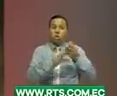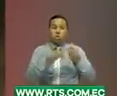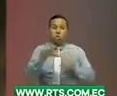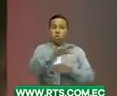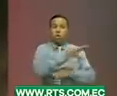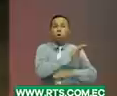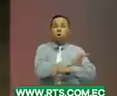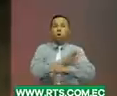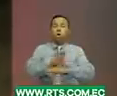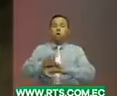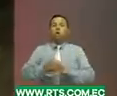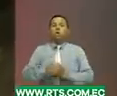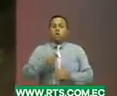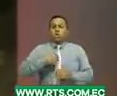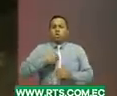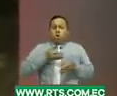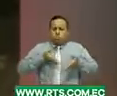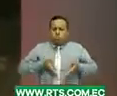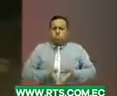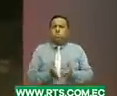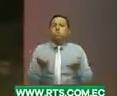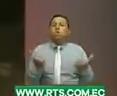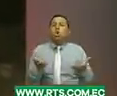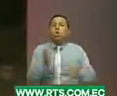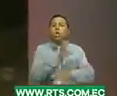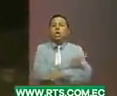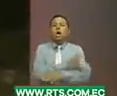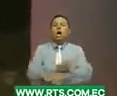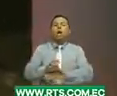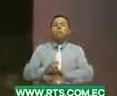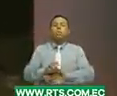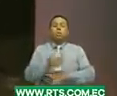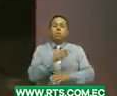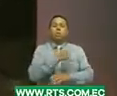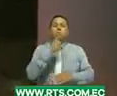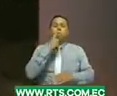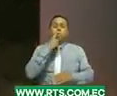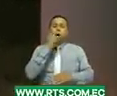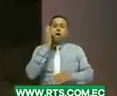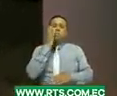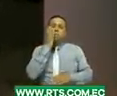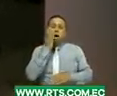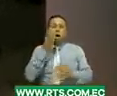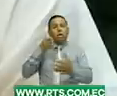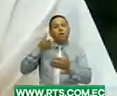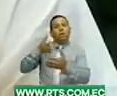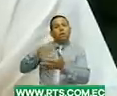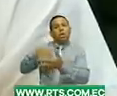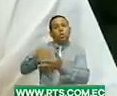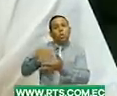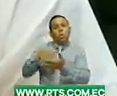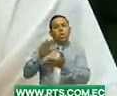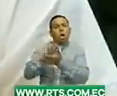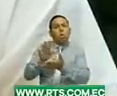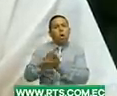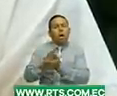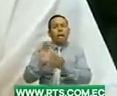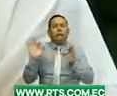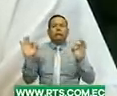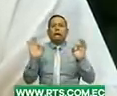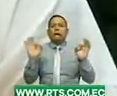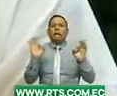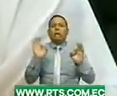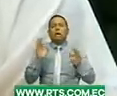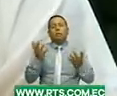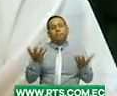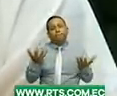en un huasipungo, en una hacienda, de padres que no tuvieron acceso a la educación. Mi padre no tuvo un día de escuela. Sin